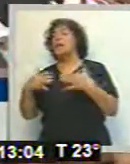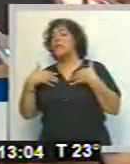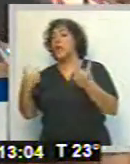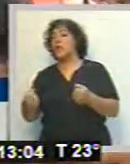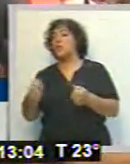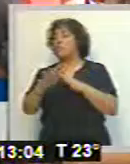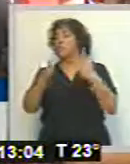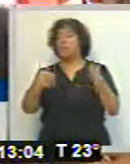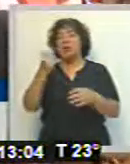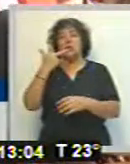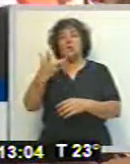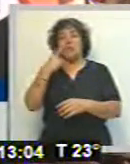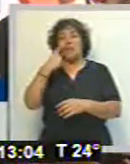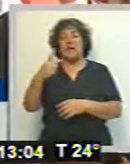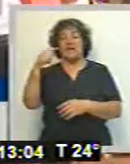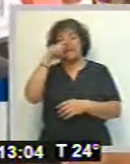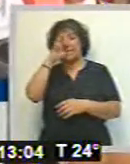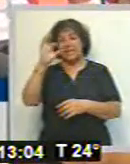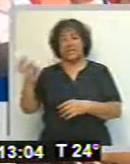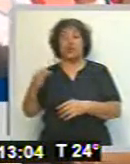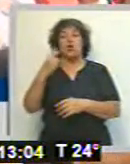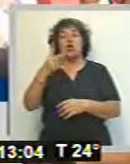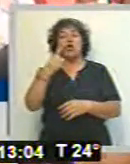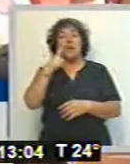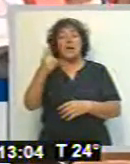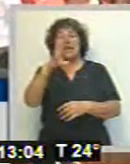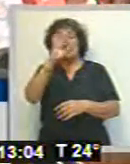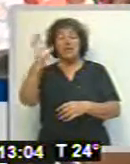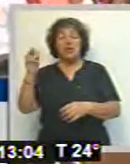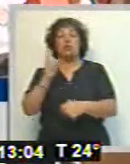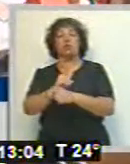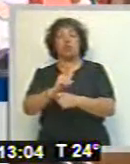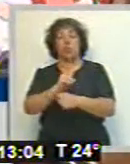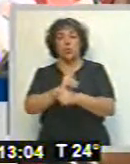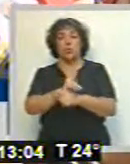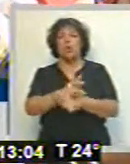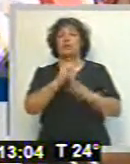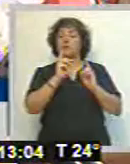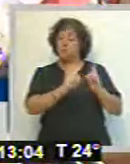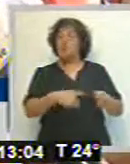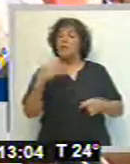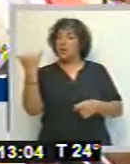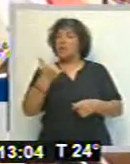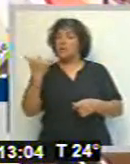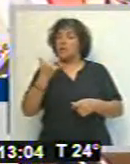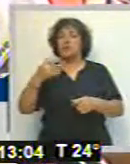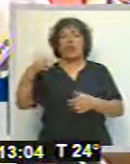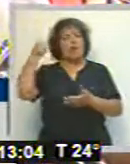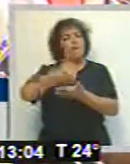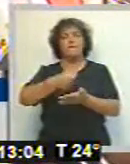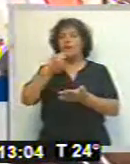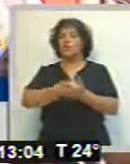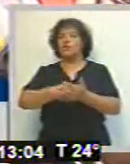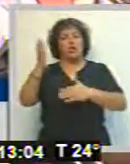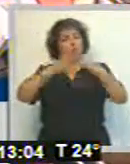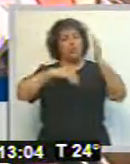son unos 3.700 y 2.500 para el caso de seguridad. Tenemos previsto mucha inversión en materia de infraestructura